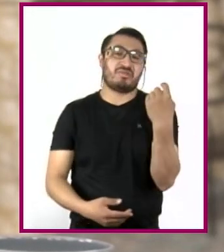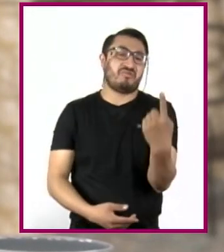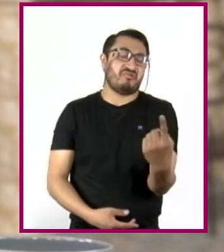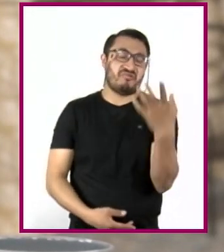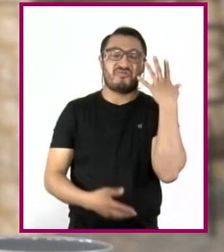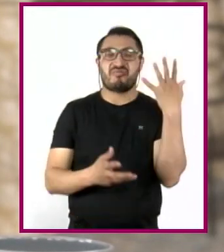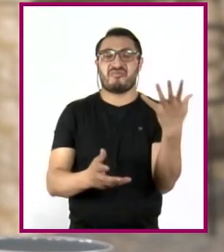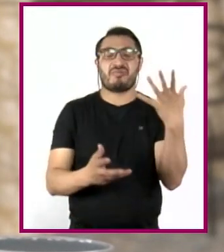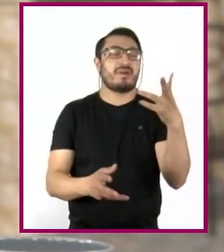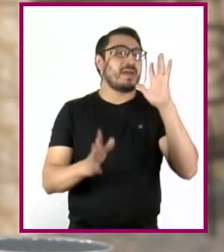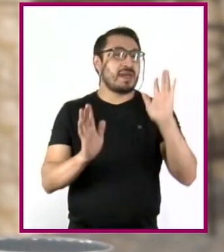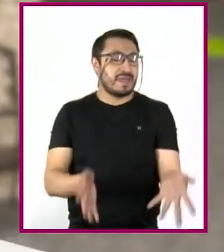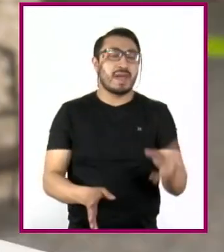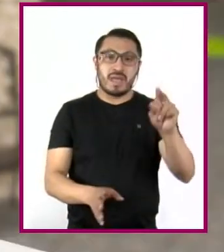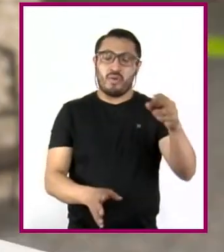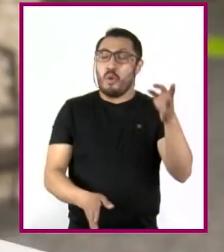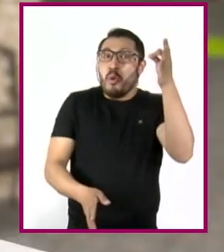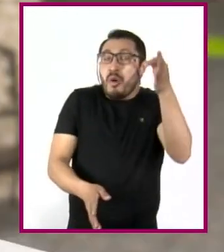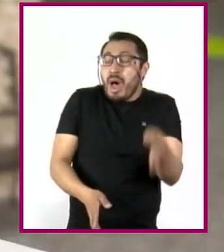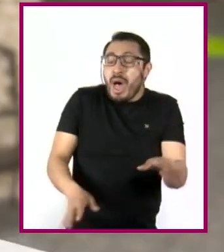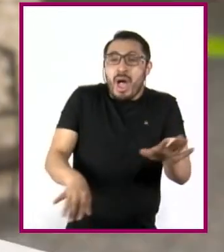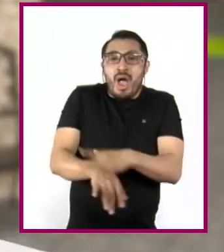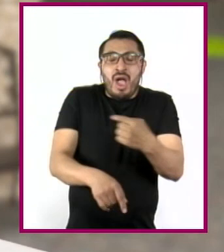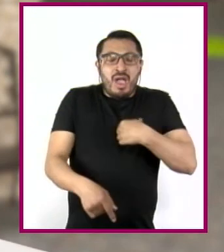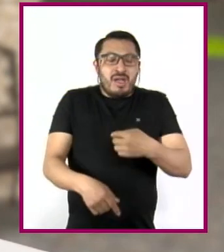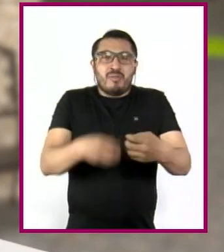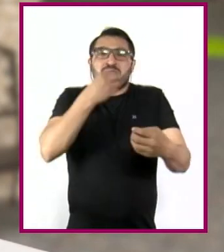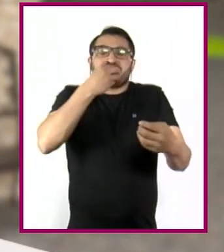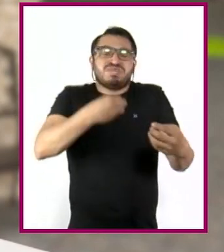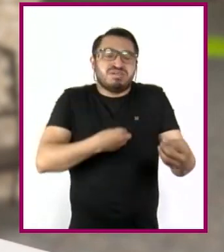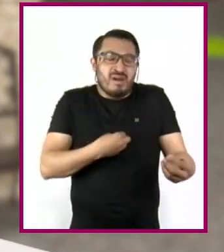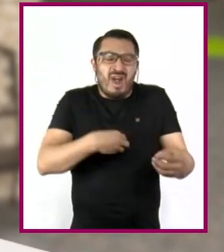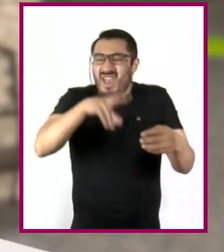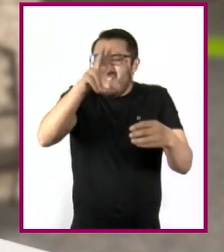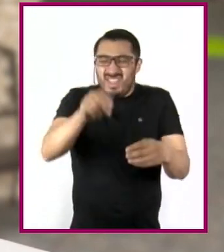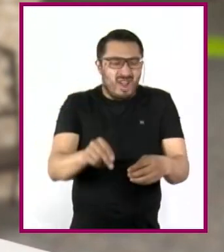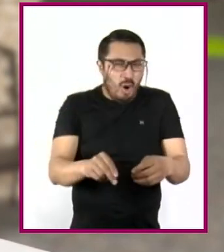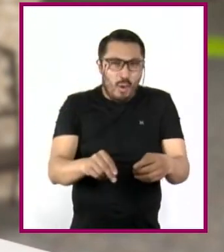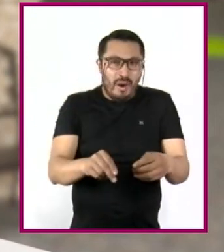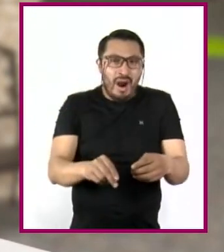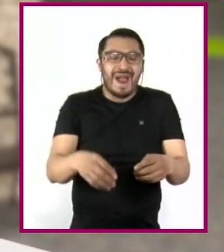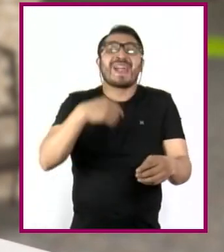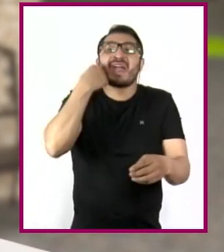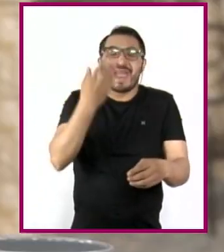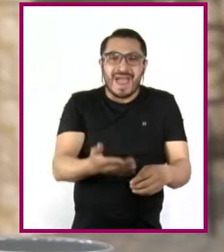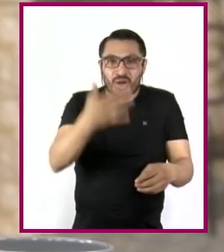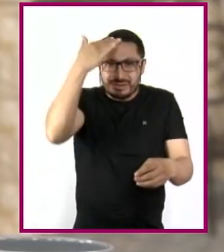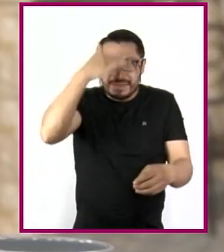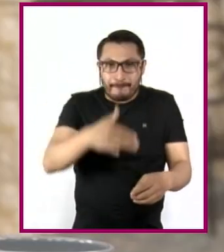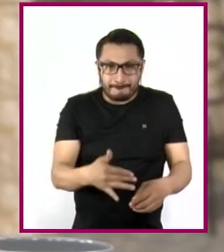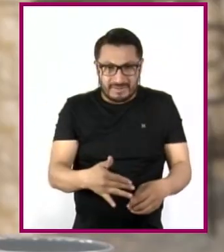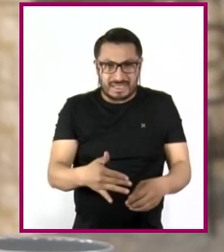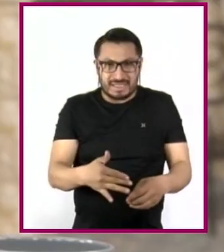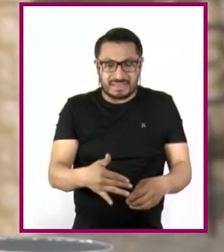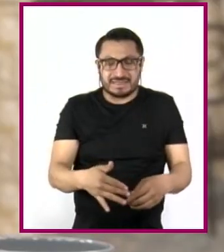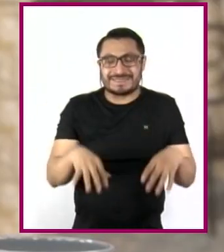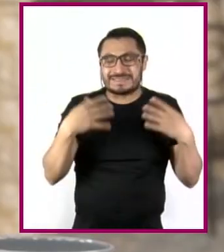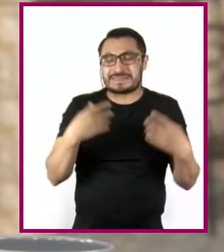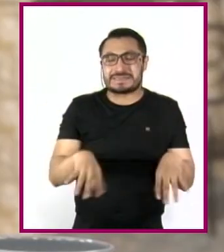anhelo o aceptarlo porque entré a una secta como los pitagóricos. Quiero saberlo.